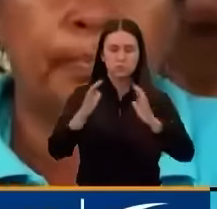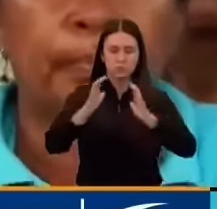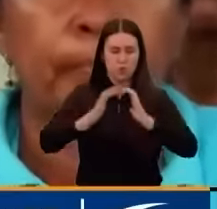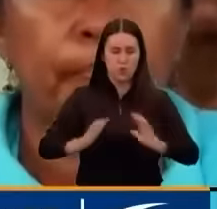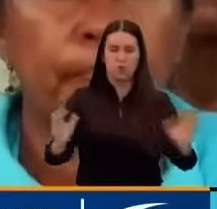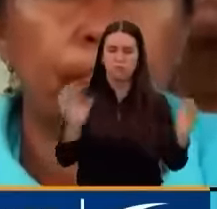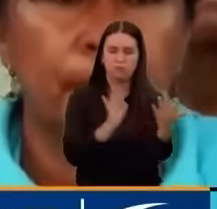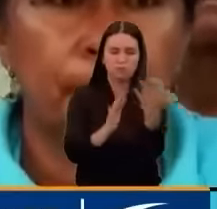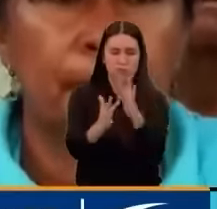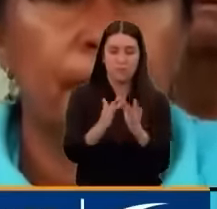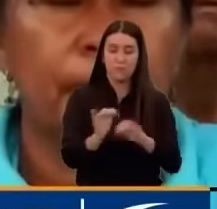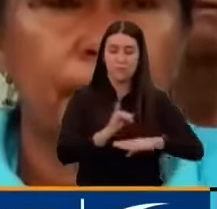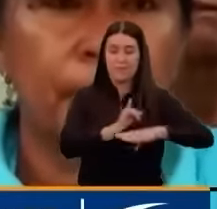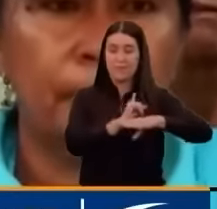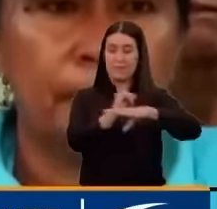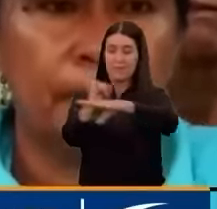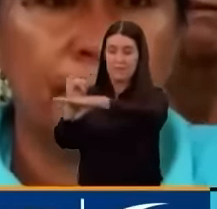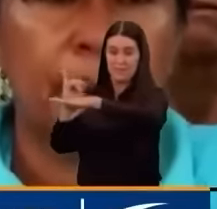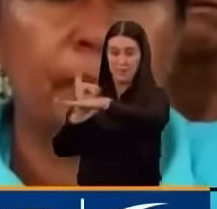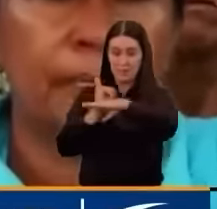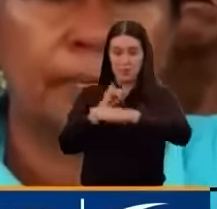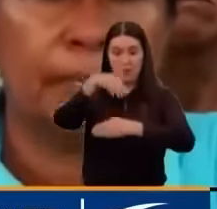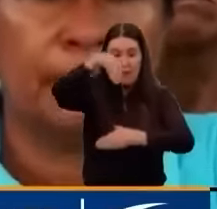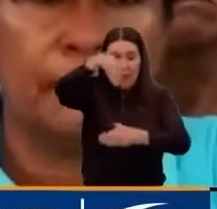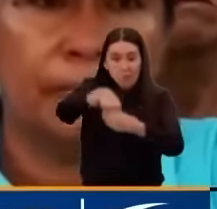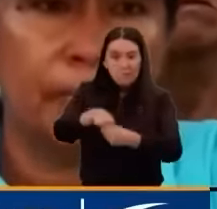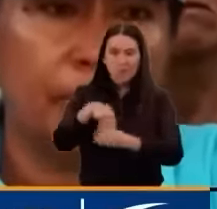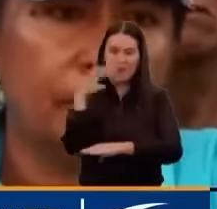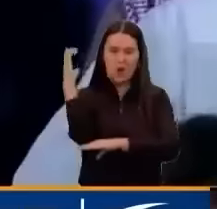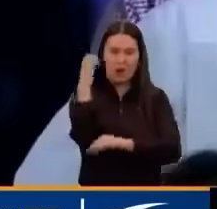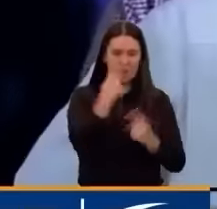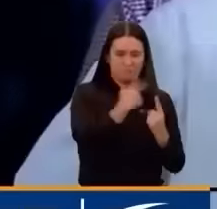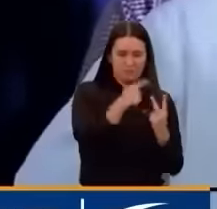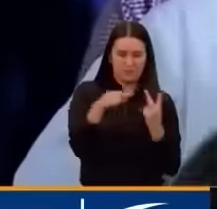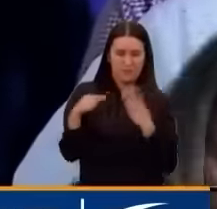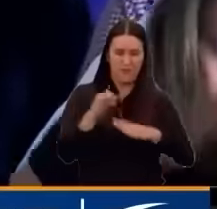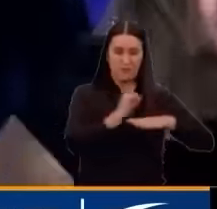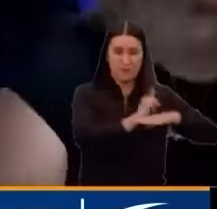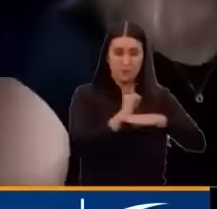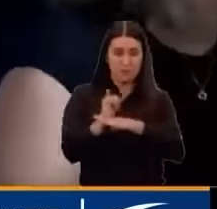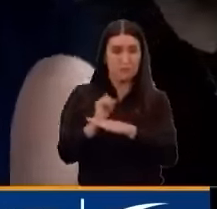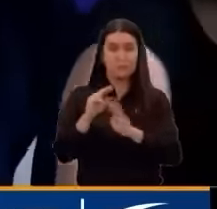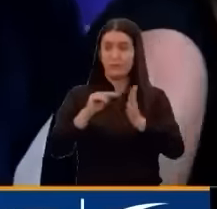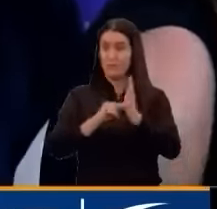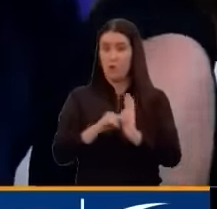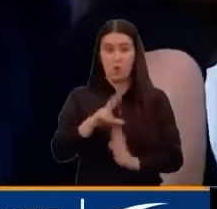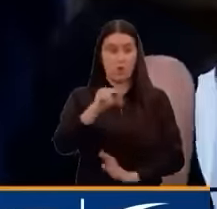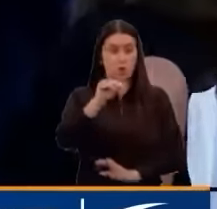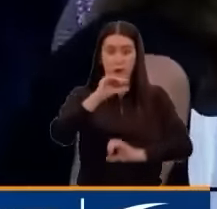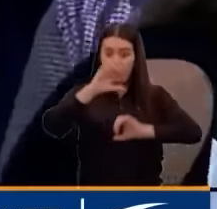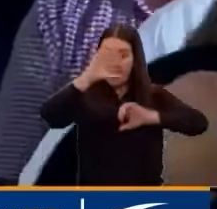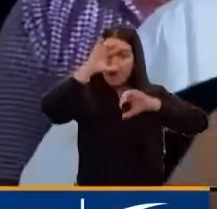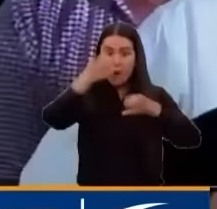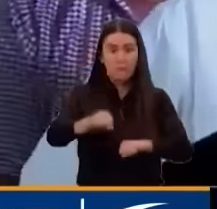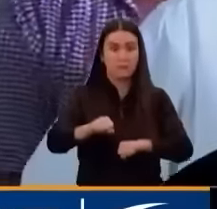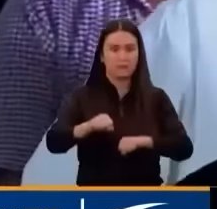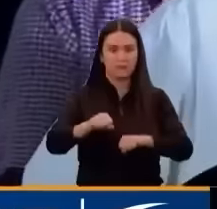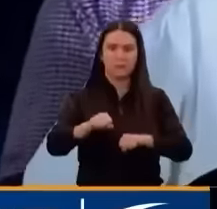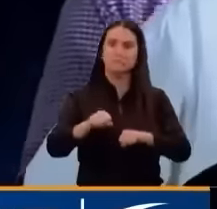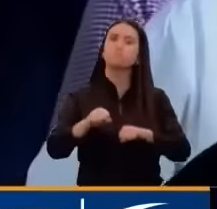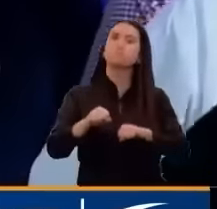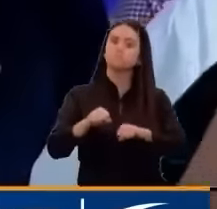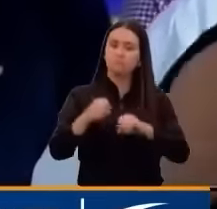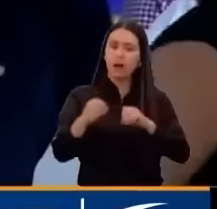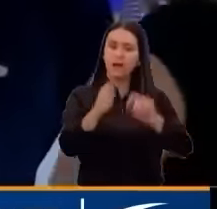las instituciones que hoy tenemos en Colombia no son capaces de estar a la altura de